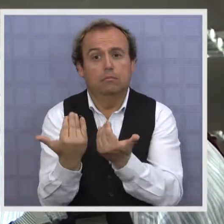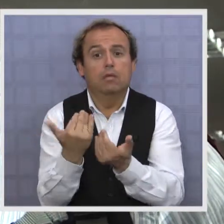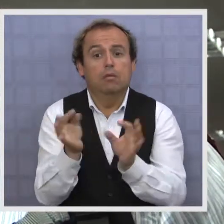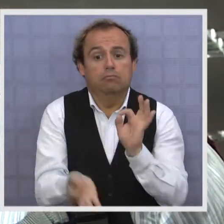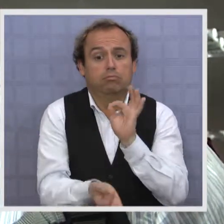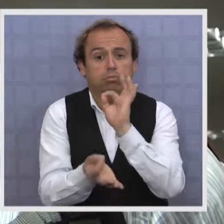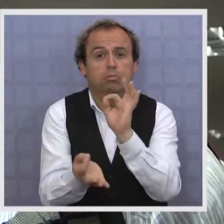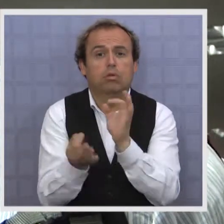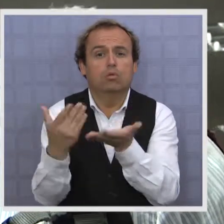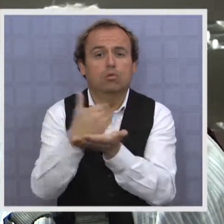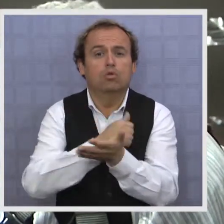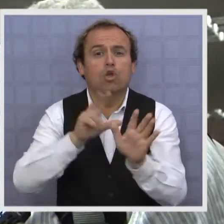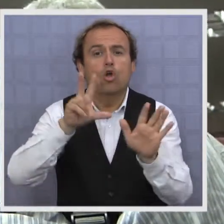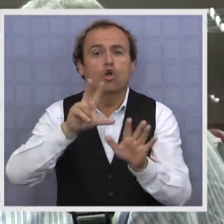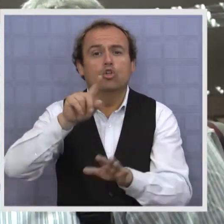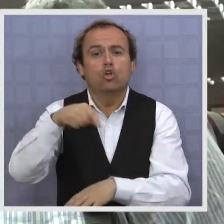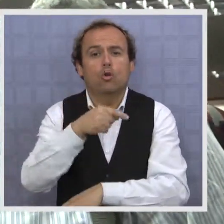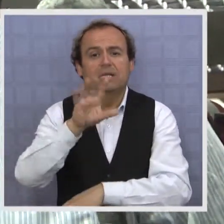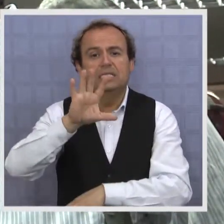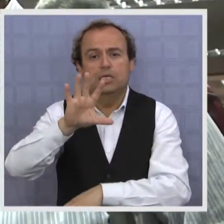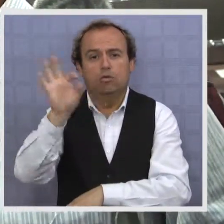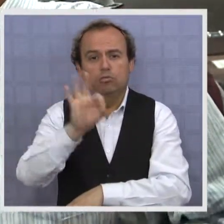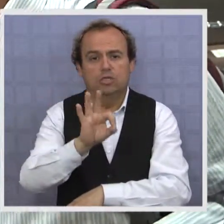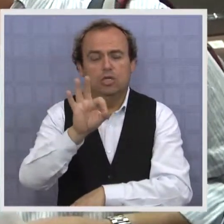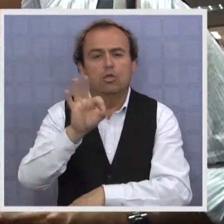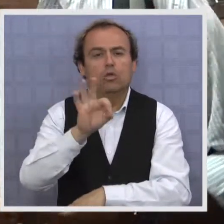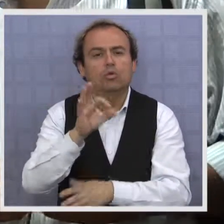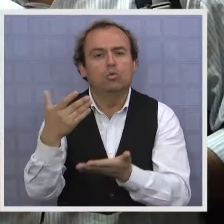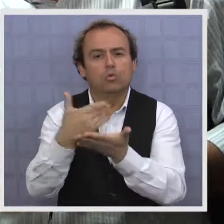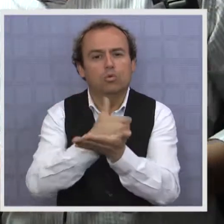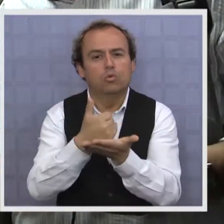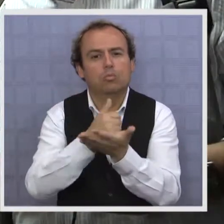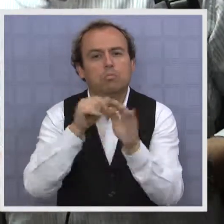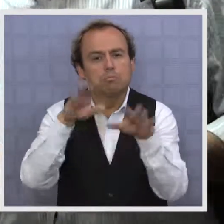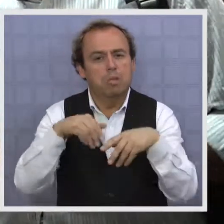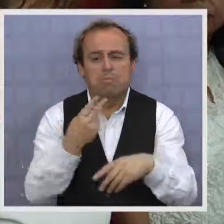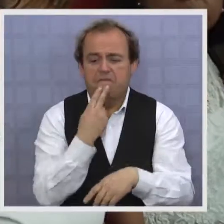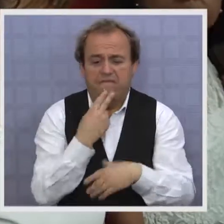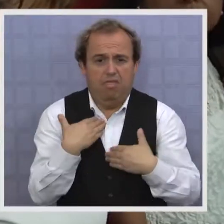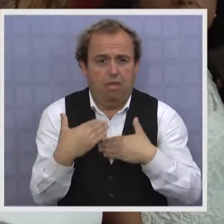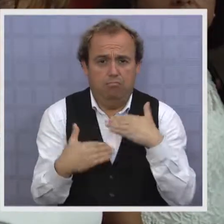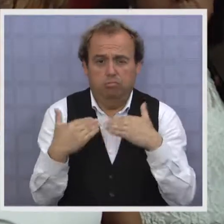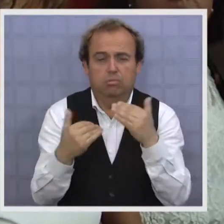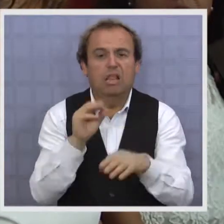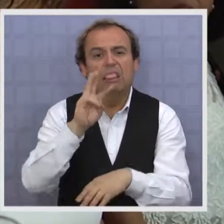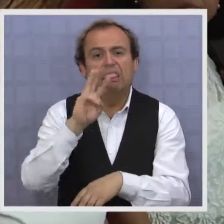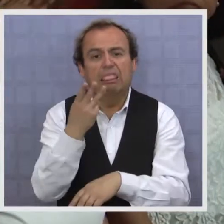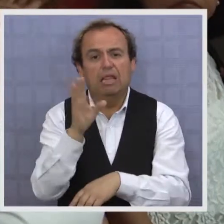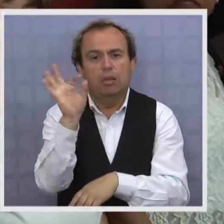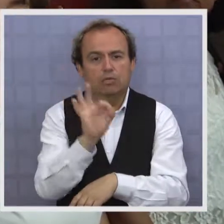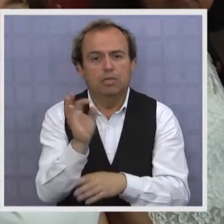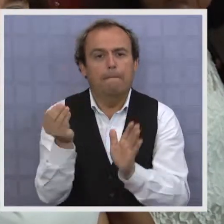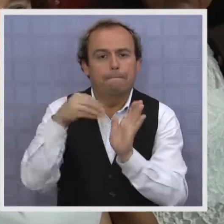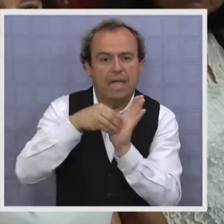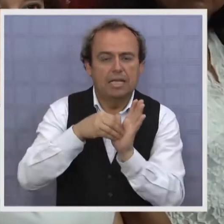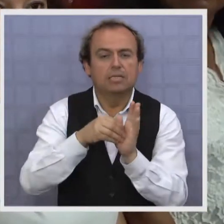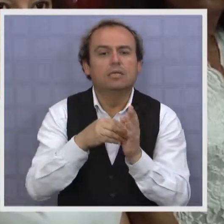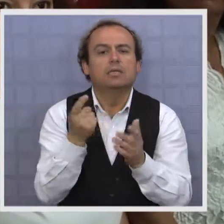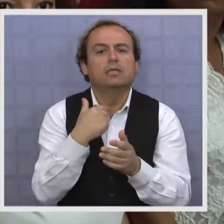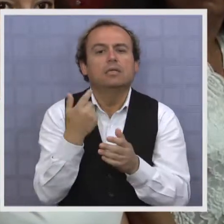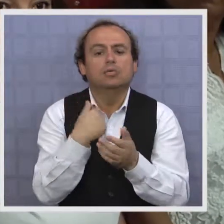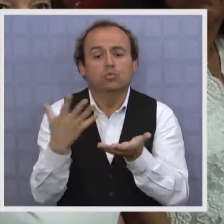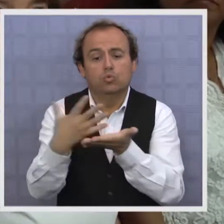se plantea un reajuste de un 8,5%, equivalente al alza del costo de la vida, y un 30% más para las